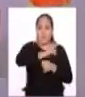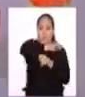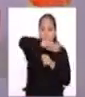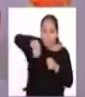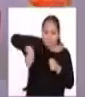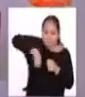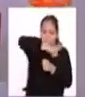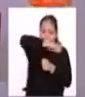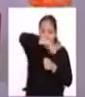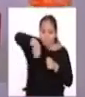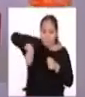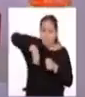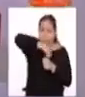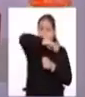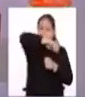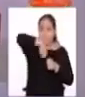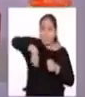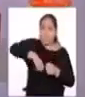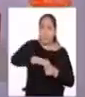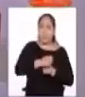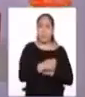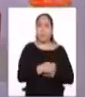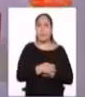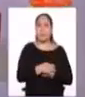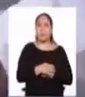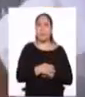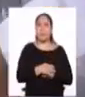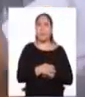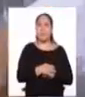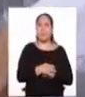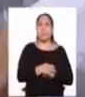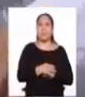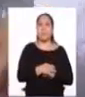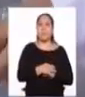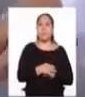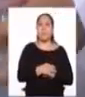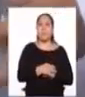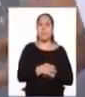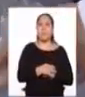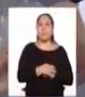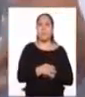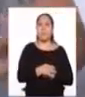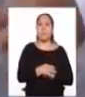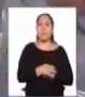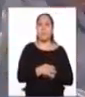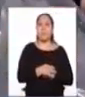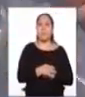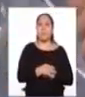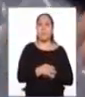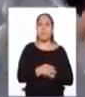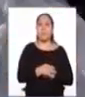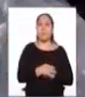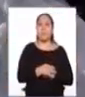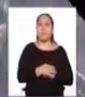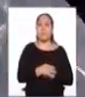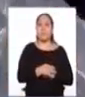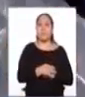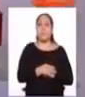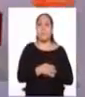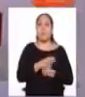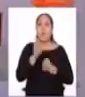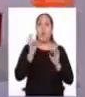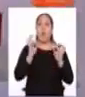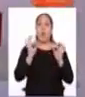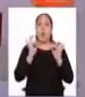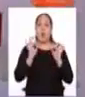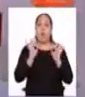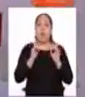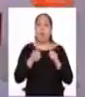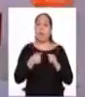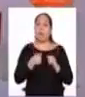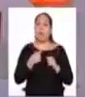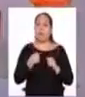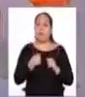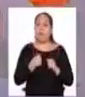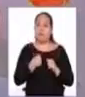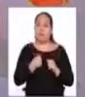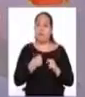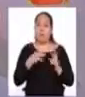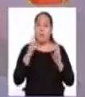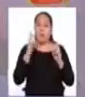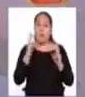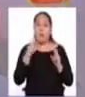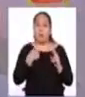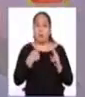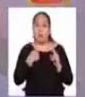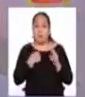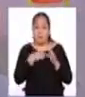del plástico. A ver, vamos a atarlo. Uy, ojalá que me salga bien, Saturno, porque esas cosas me ponen un poco nervioso,